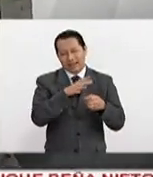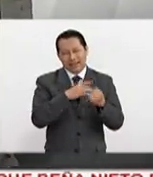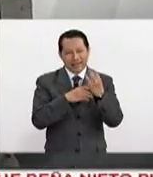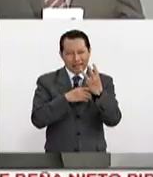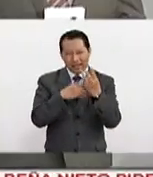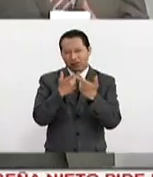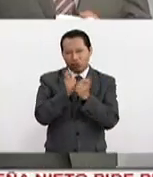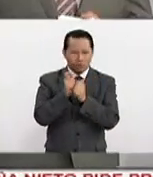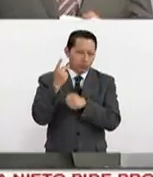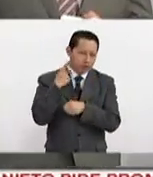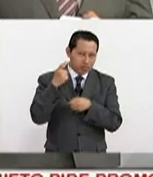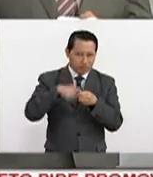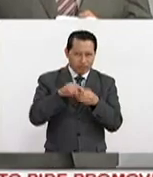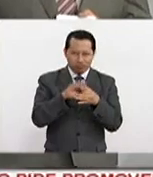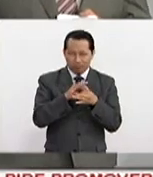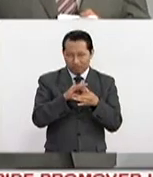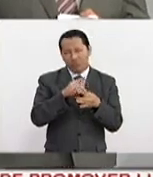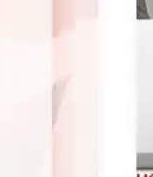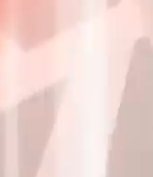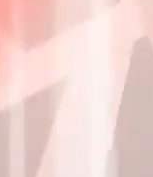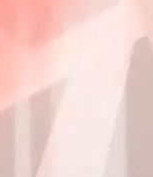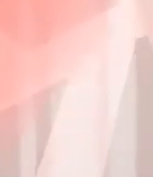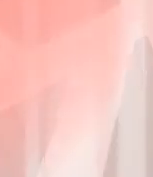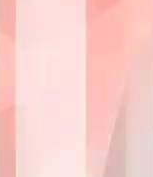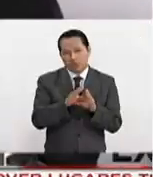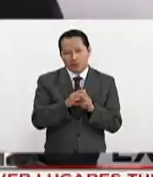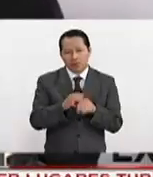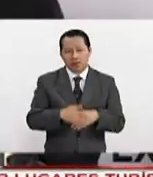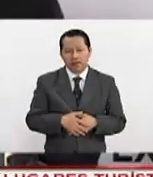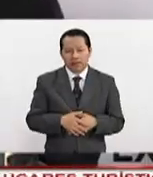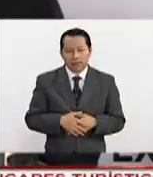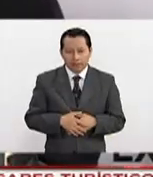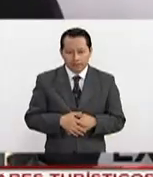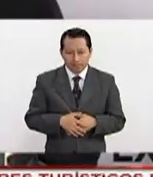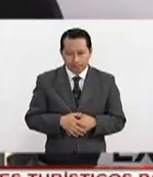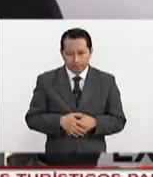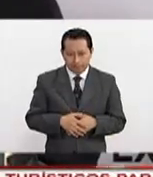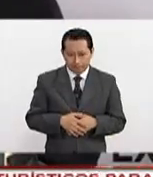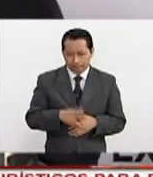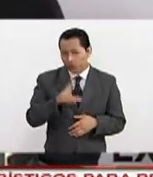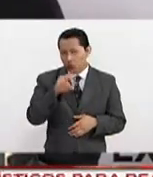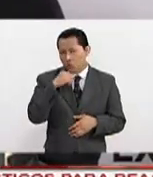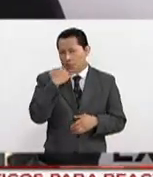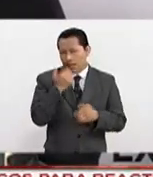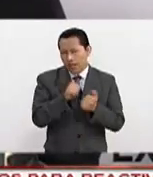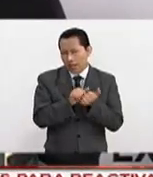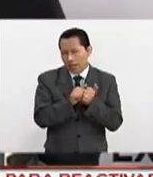como una coalición de burócratas. Ellos no buscan transformar el poder